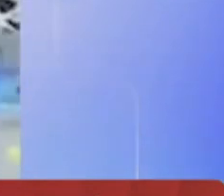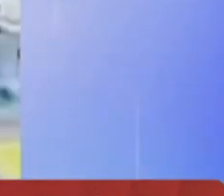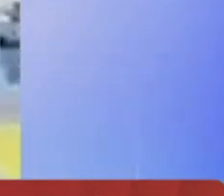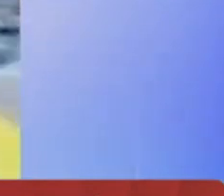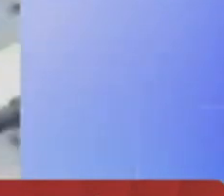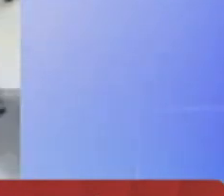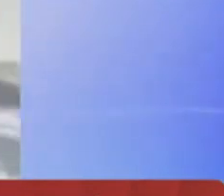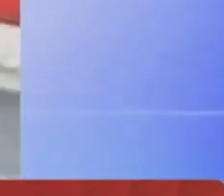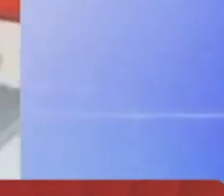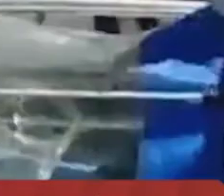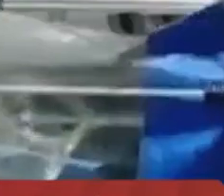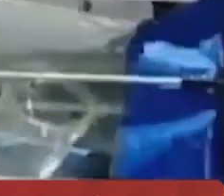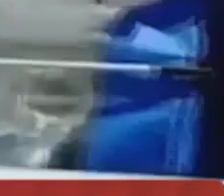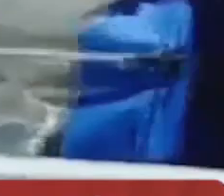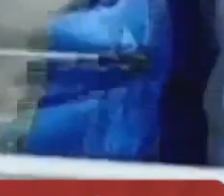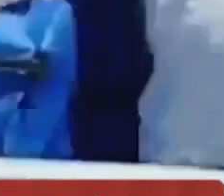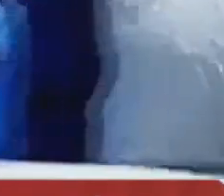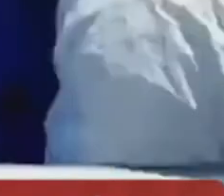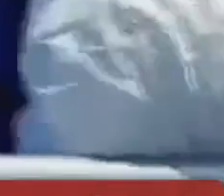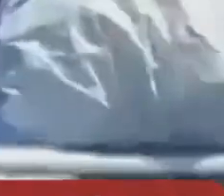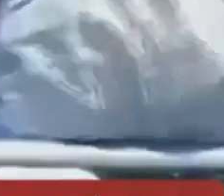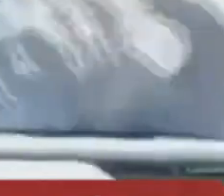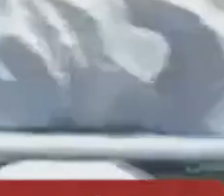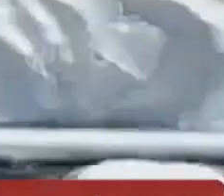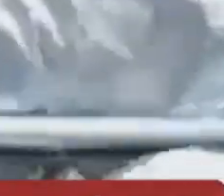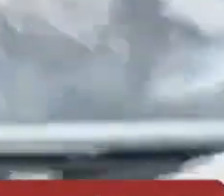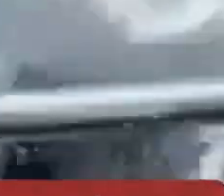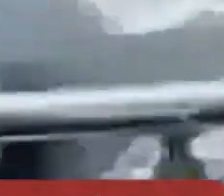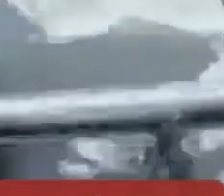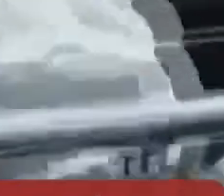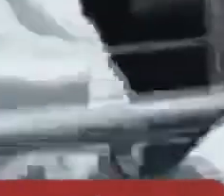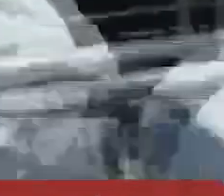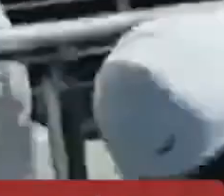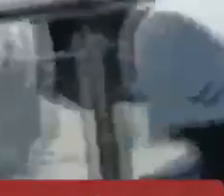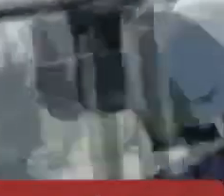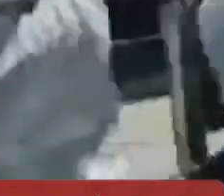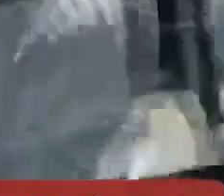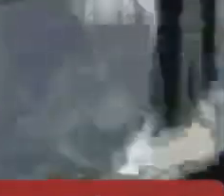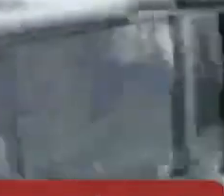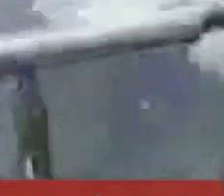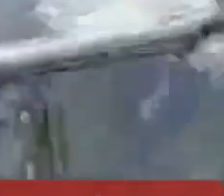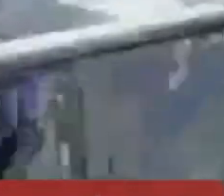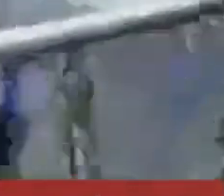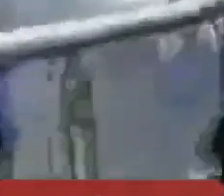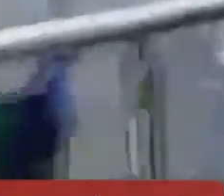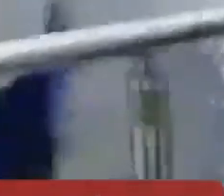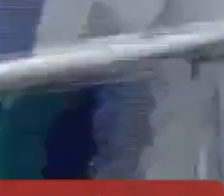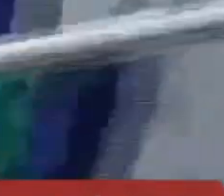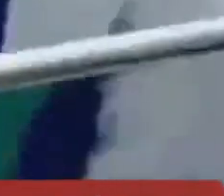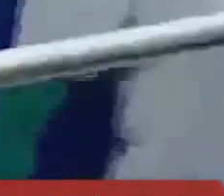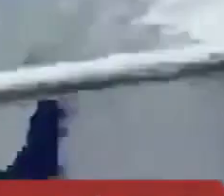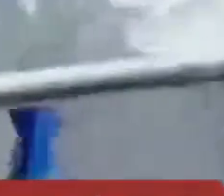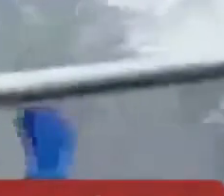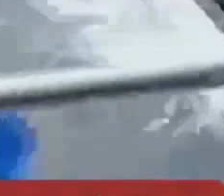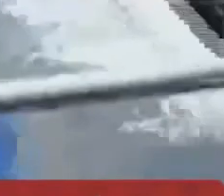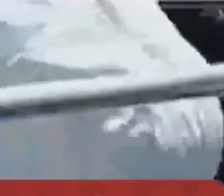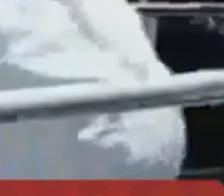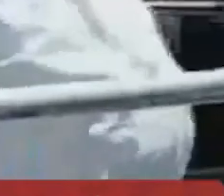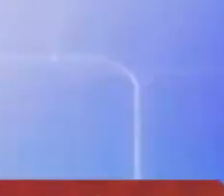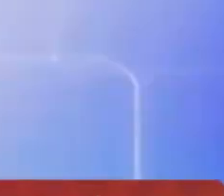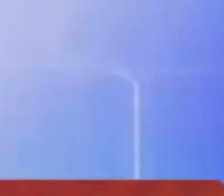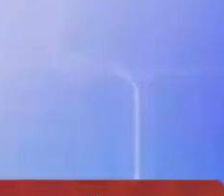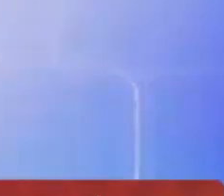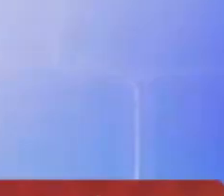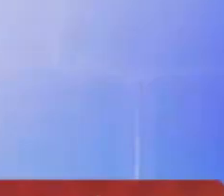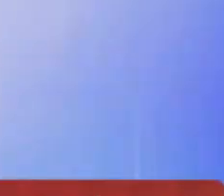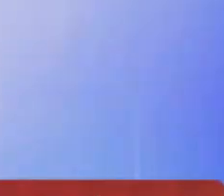sido leves y otras han sido más golpeadas, pero según el presidente Vizcarra, ya están descendiendo. Sin embargo, hay 6 regiones